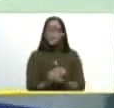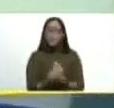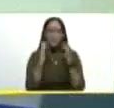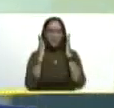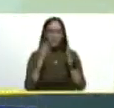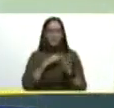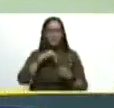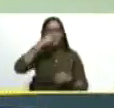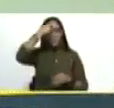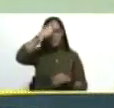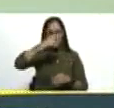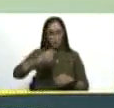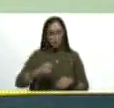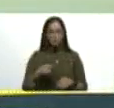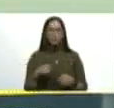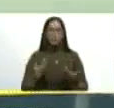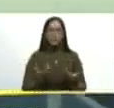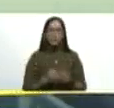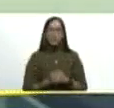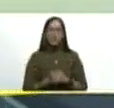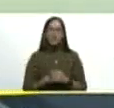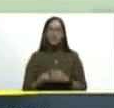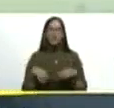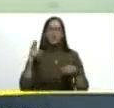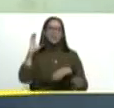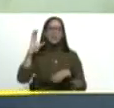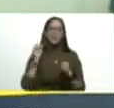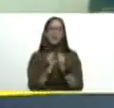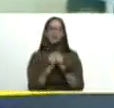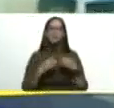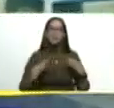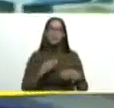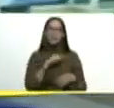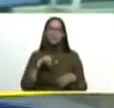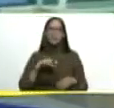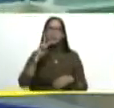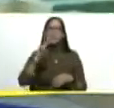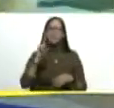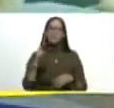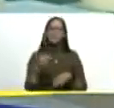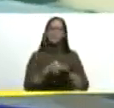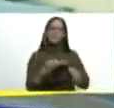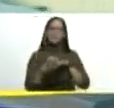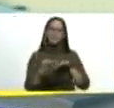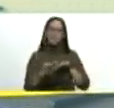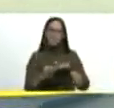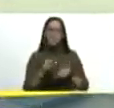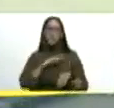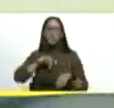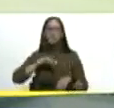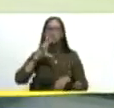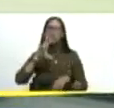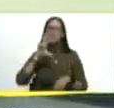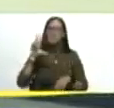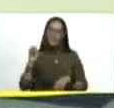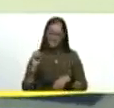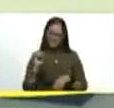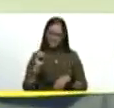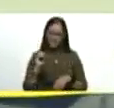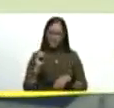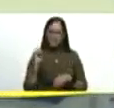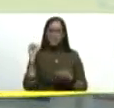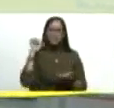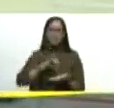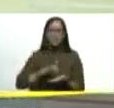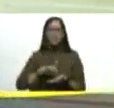nuestra población. De esta manera, en el caso del Estado Anzoátegui, presidente, en nuestros 21 municipios, con nuestros 30 centros diagnósticos integrales,